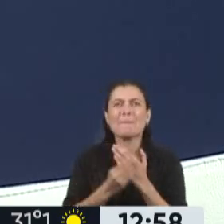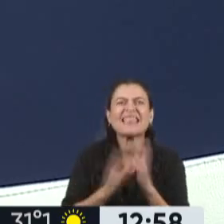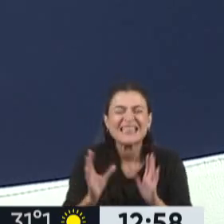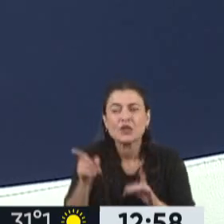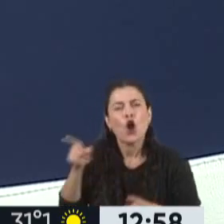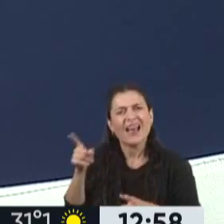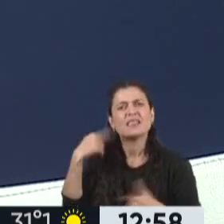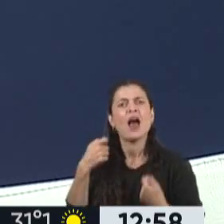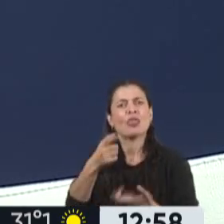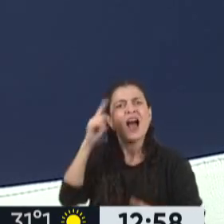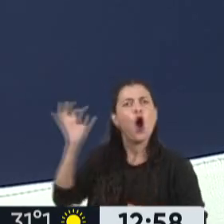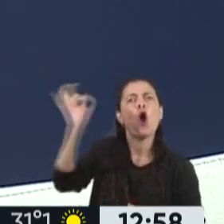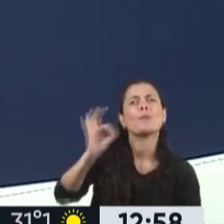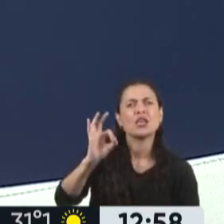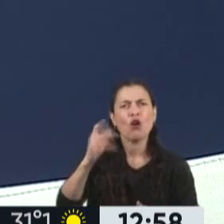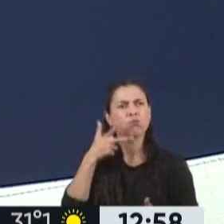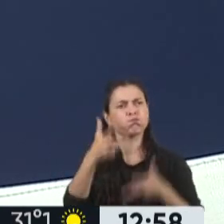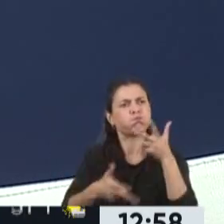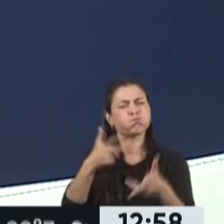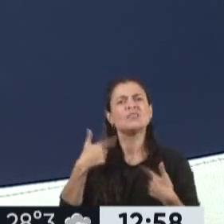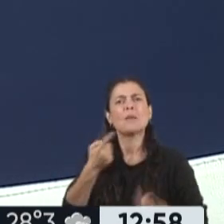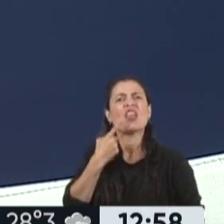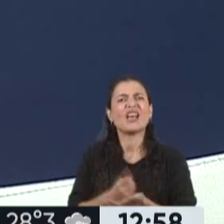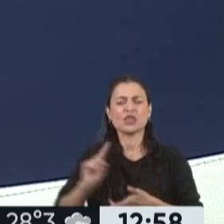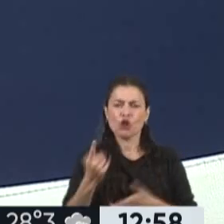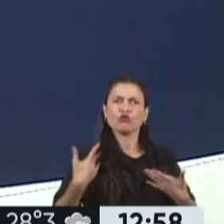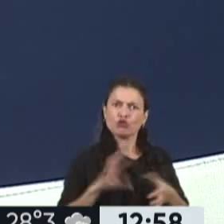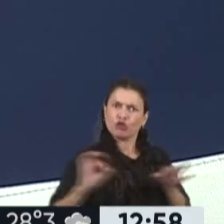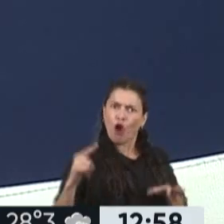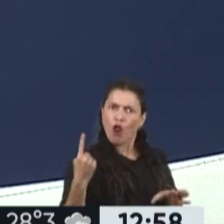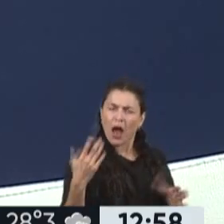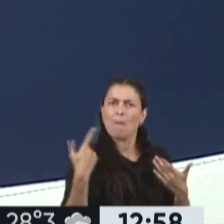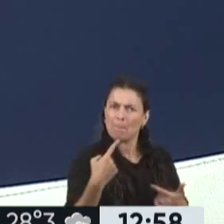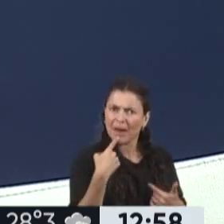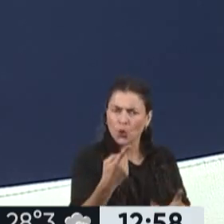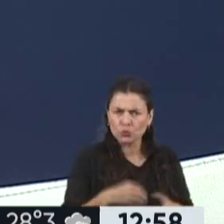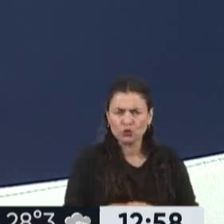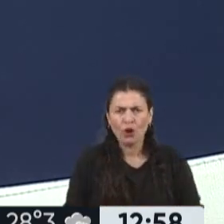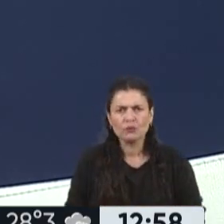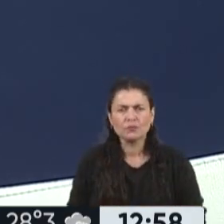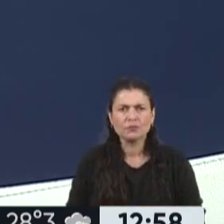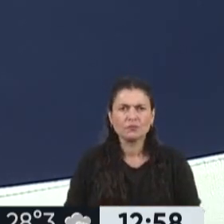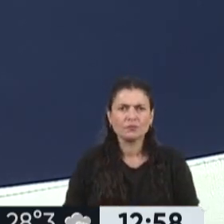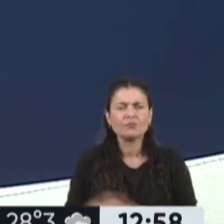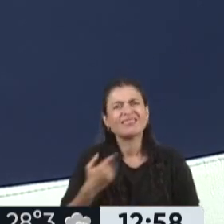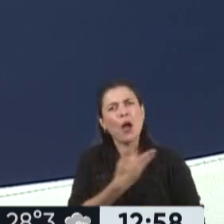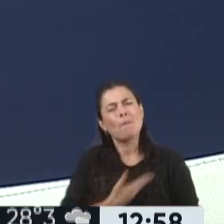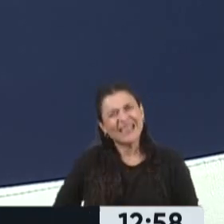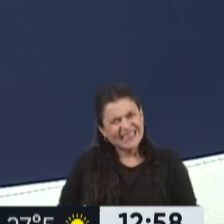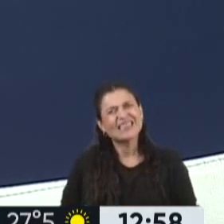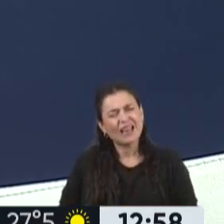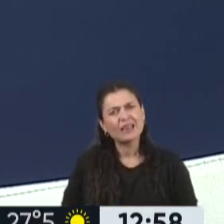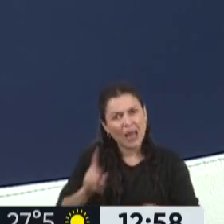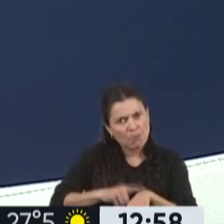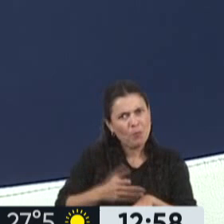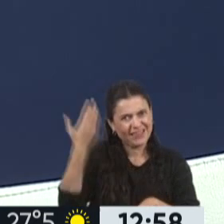emite opinión legal, tiene criterio independiente. Pregunta, ¿el presidente estaba